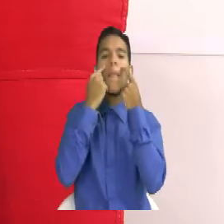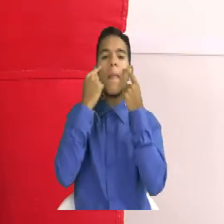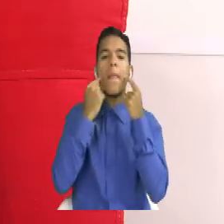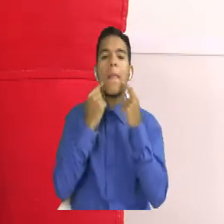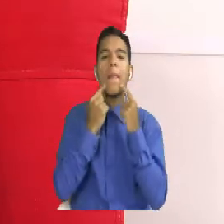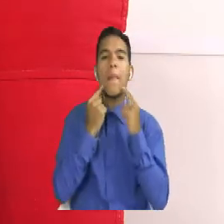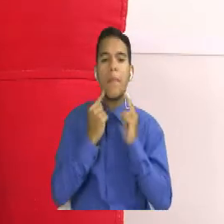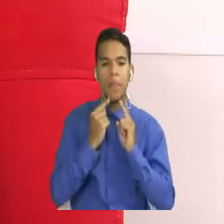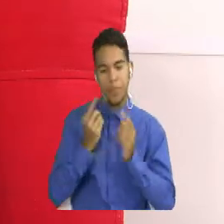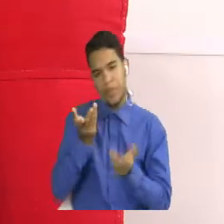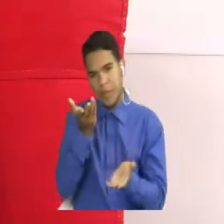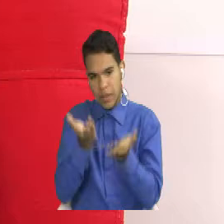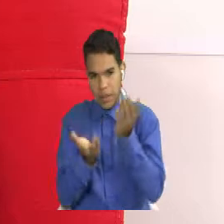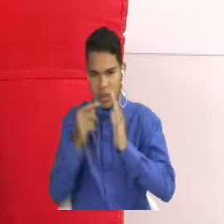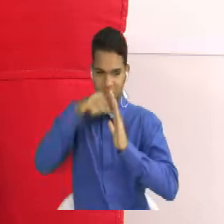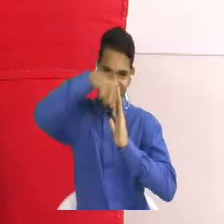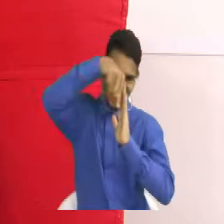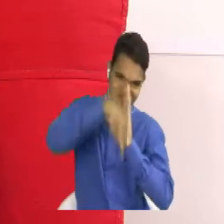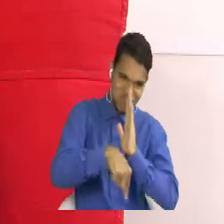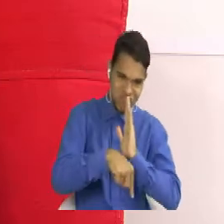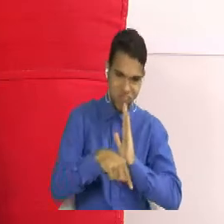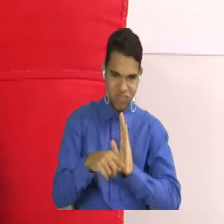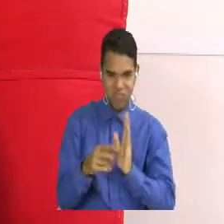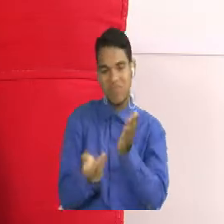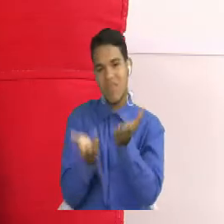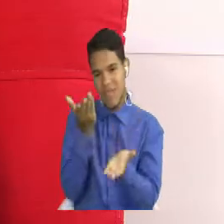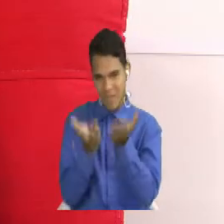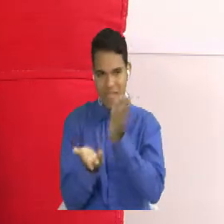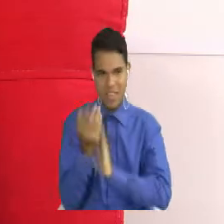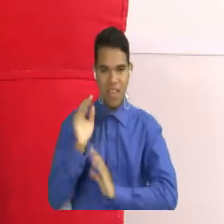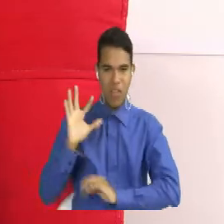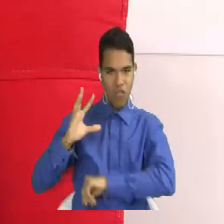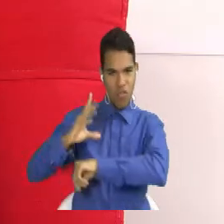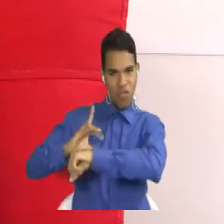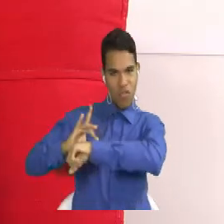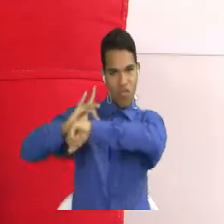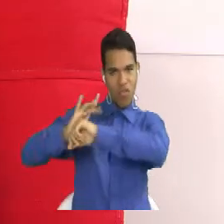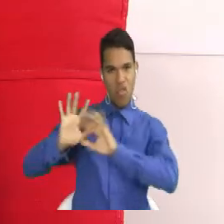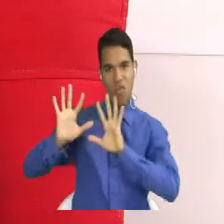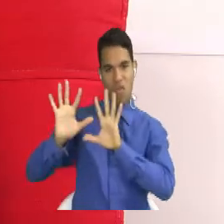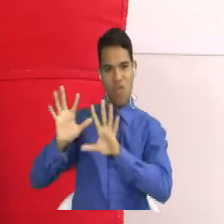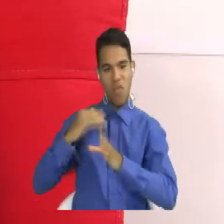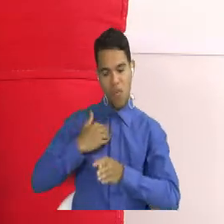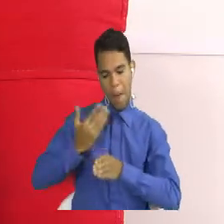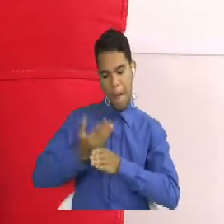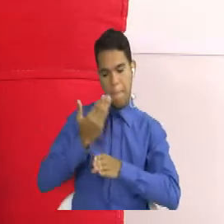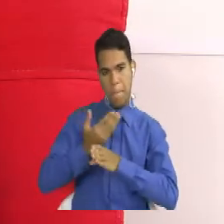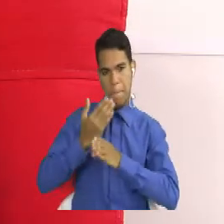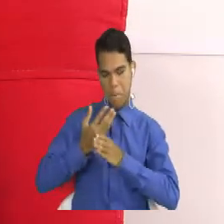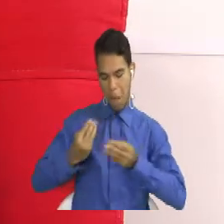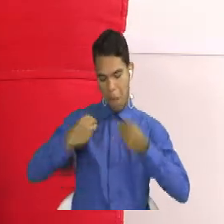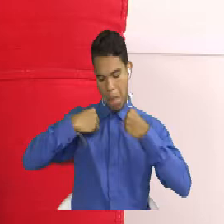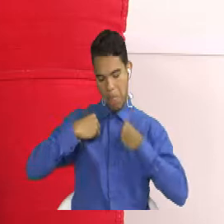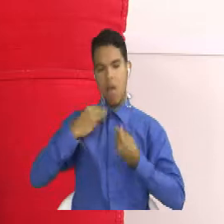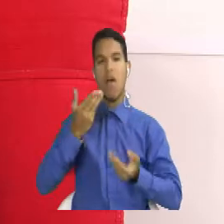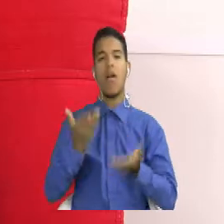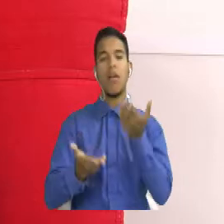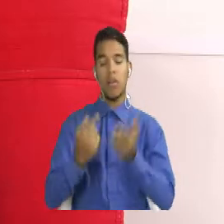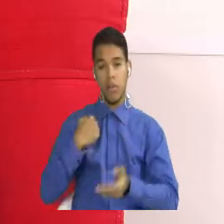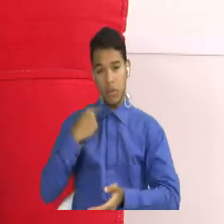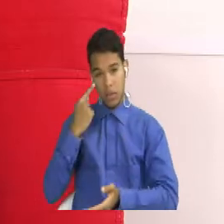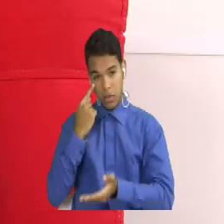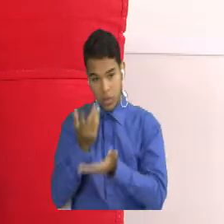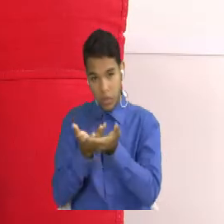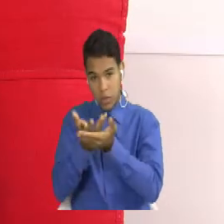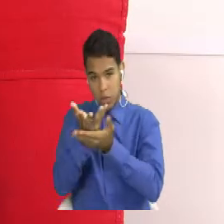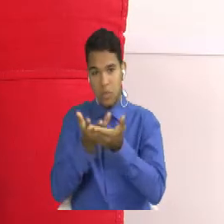de la profundidad. Todo eso pues lo decide uno mirando de acuerdo al problema que esté presentando el paciente. Pero yo lo recomiendo, yo me